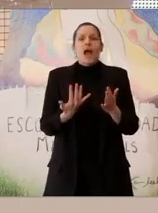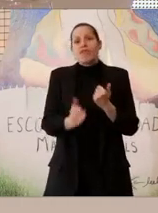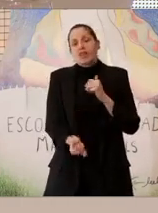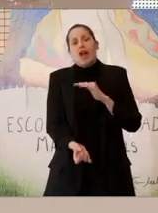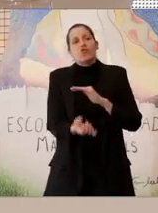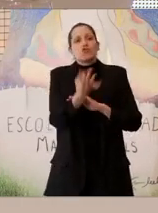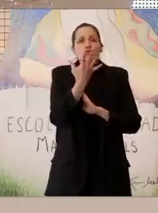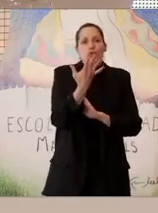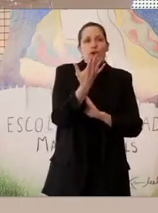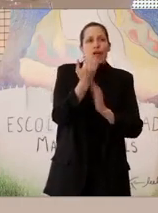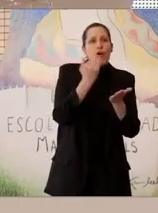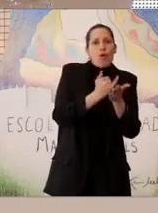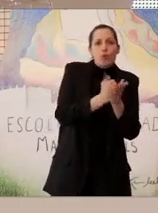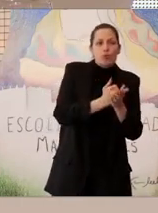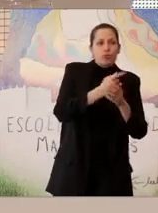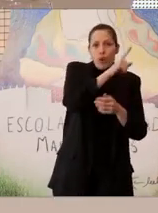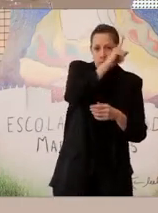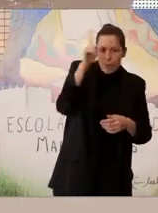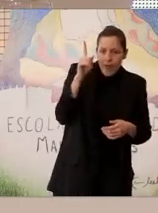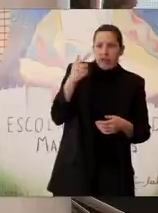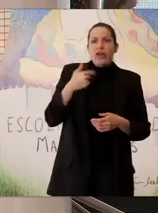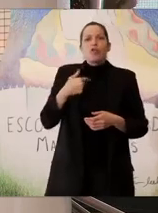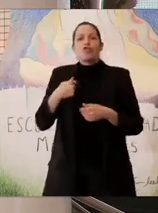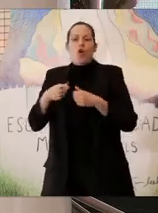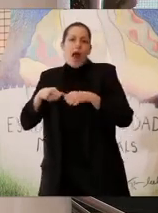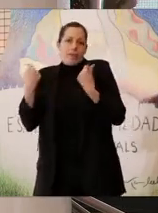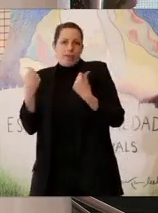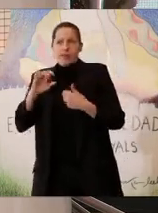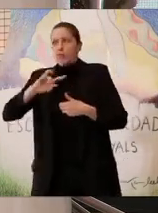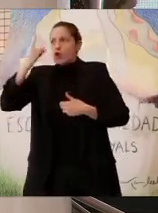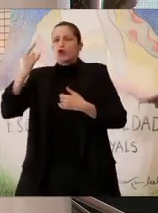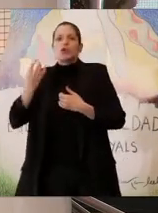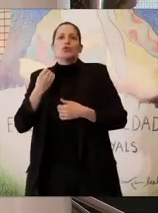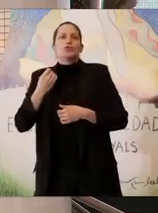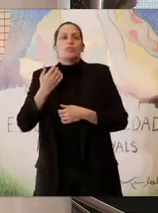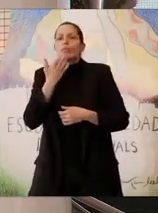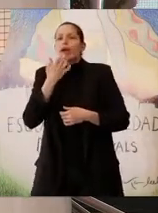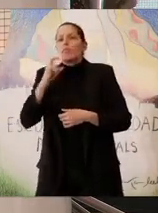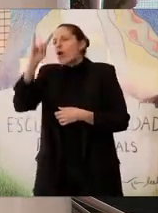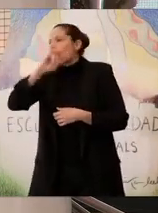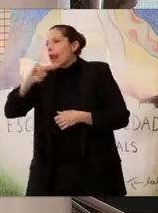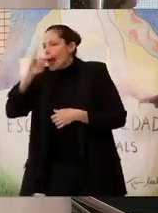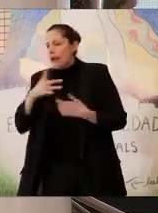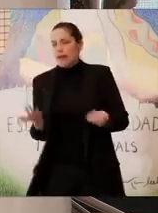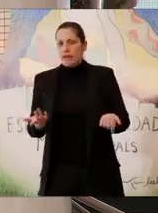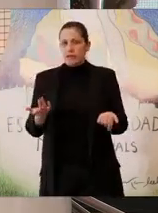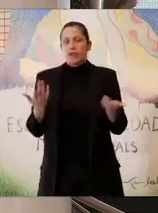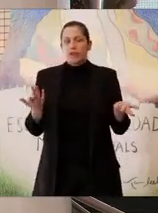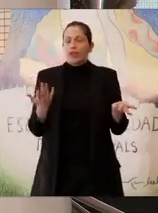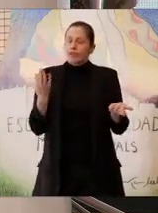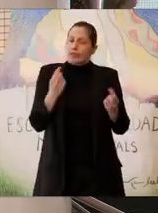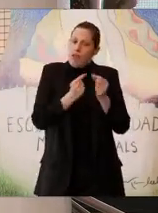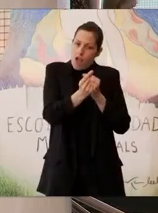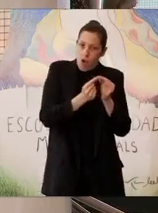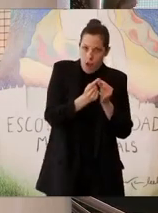pero hay compañeras que están en Las Palmas, en Tenerife, y claro, se supone cómo viene esa licencia. Se intentó, se estableció como